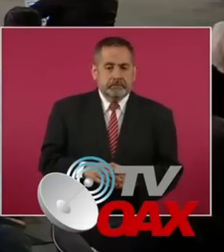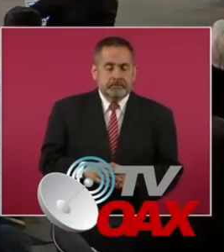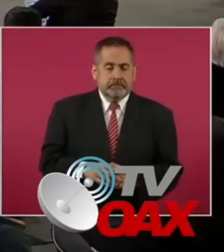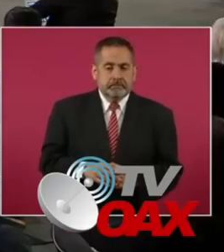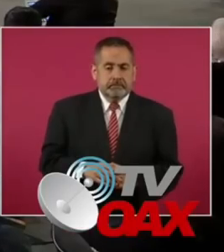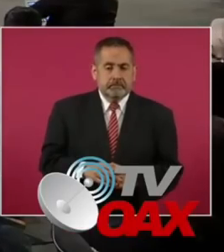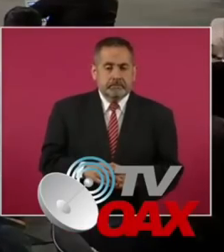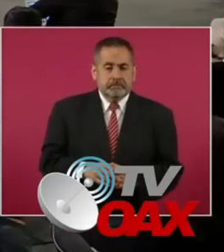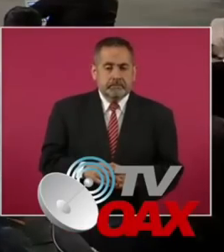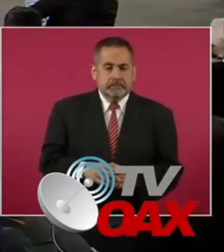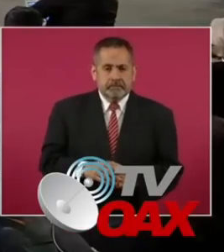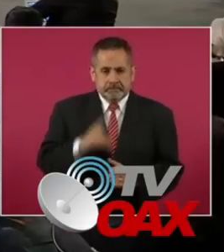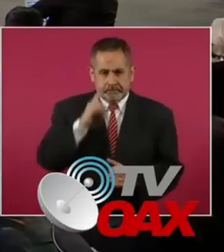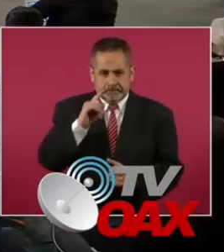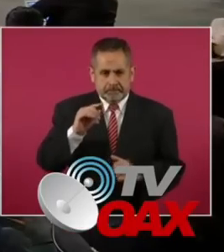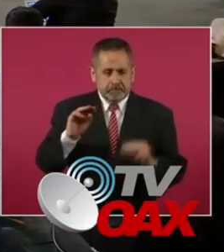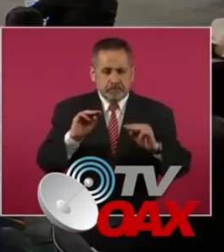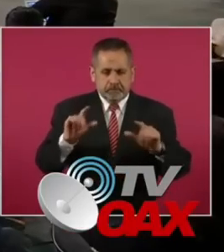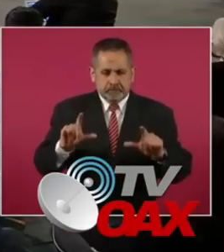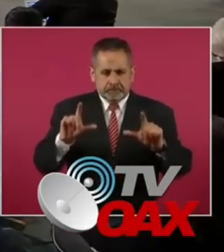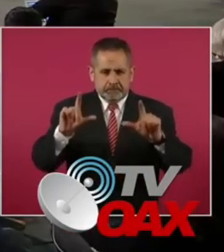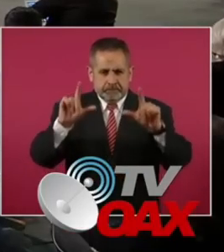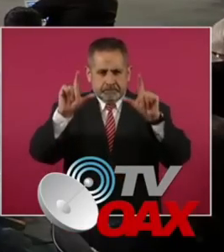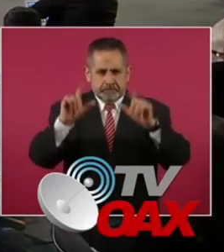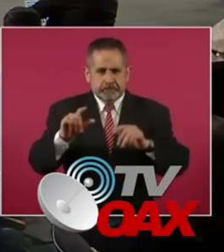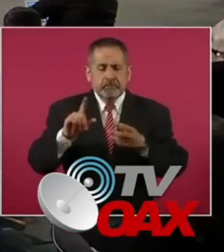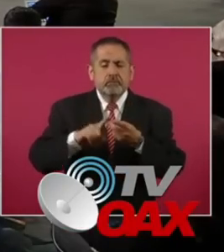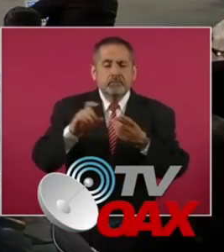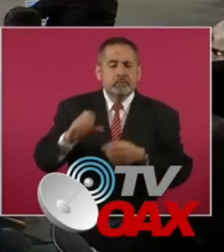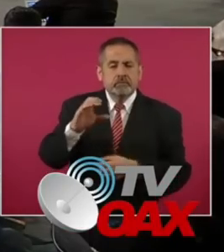Es muy por, a ver, bájale un poco, ¿sí? Pon a Cuba.